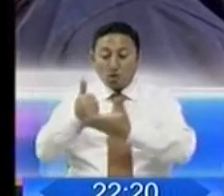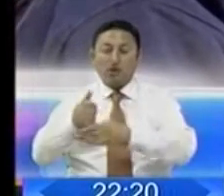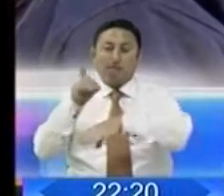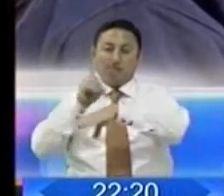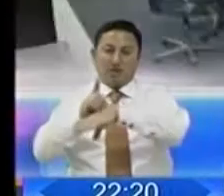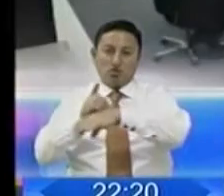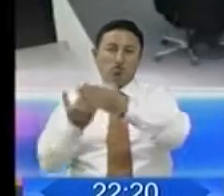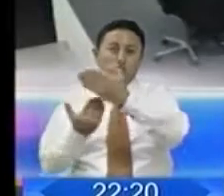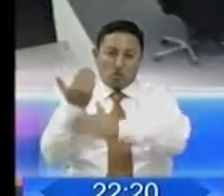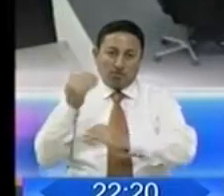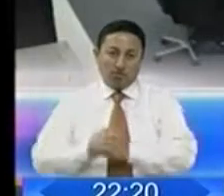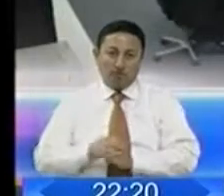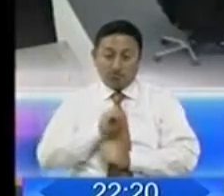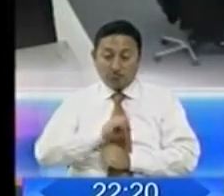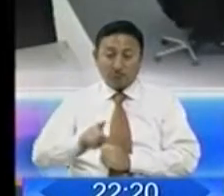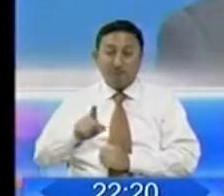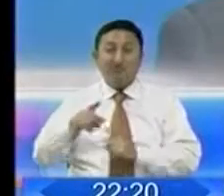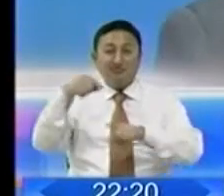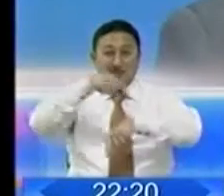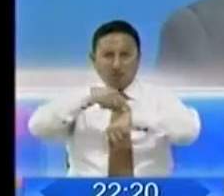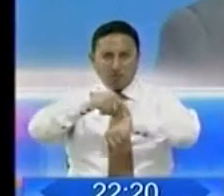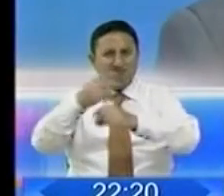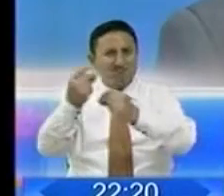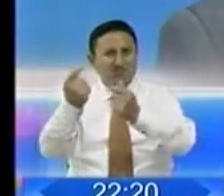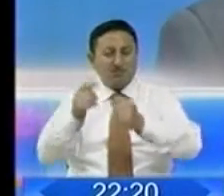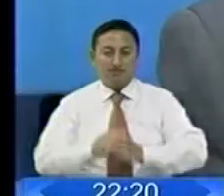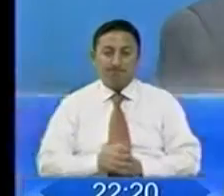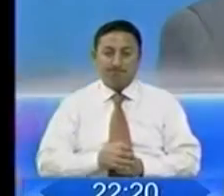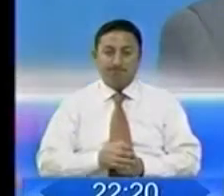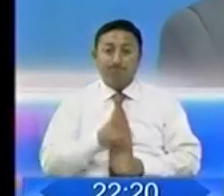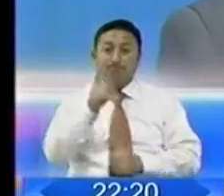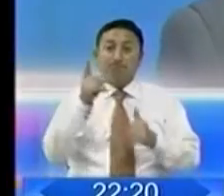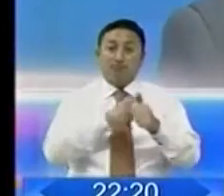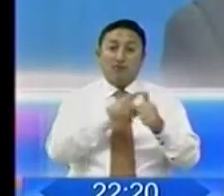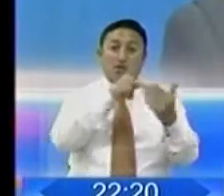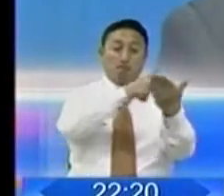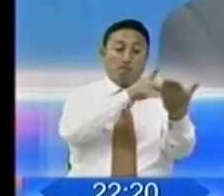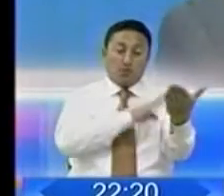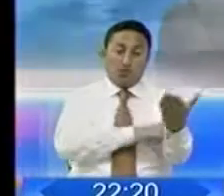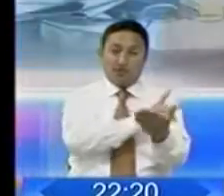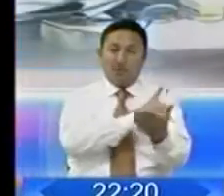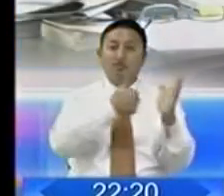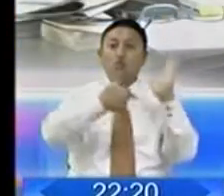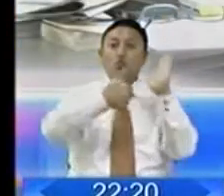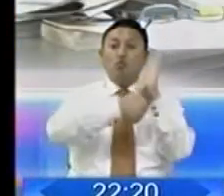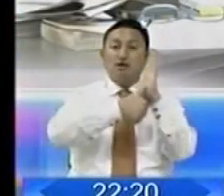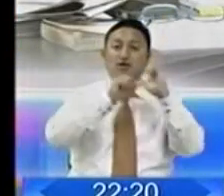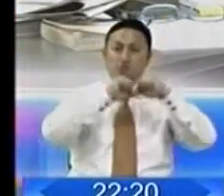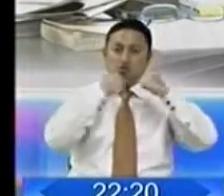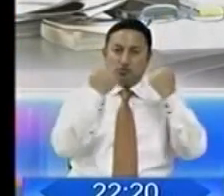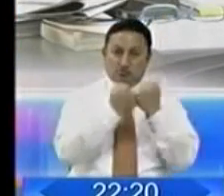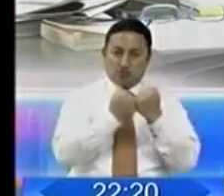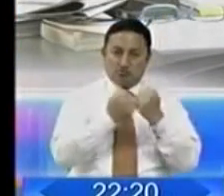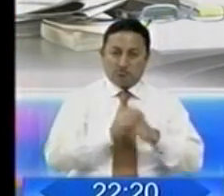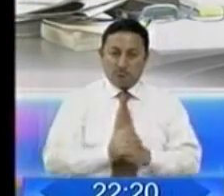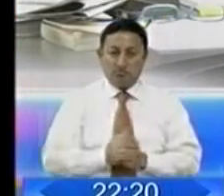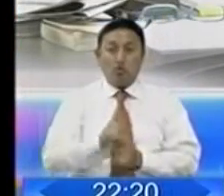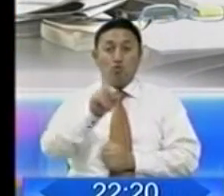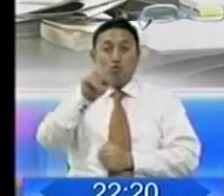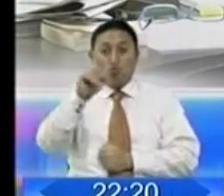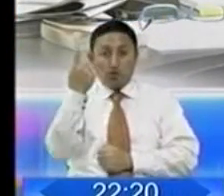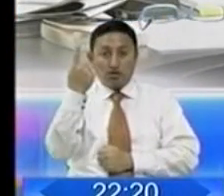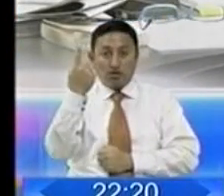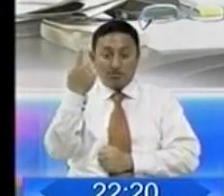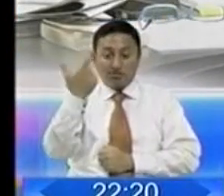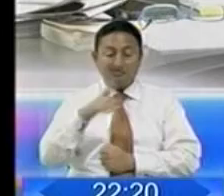un considerable ahorro en el sistema. Primero vamos a crear un programa que es la huella social digital. Vamos a crear un único sistema